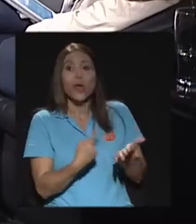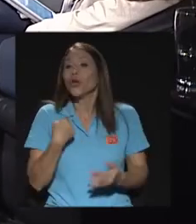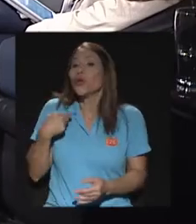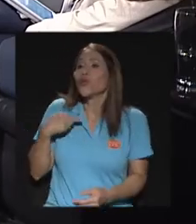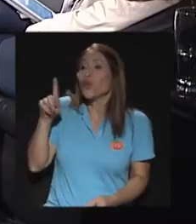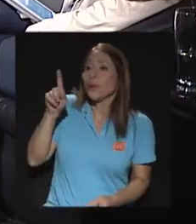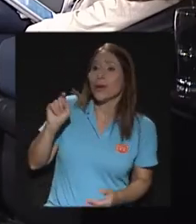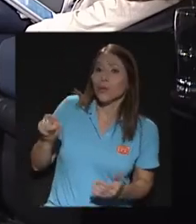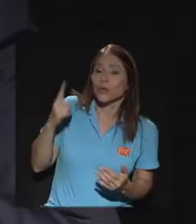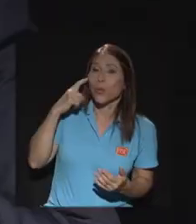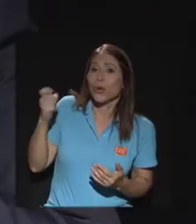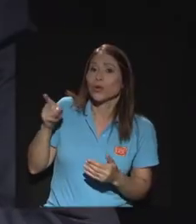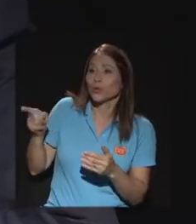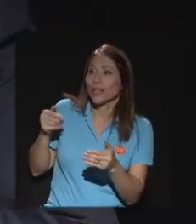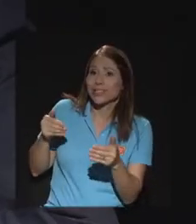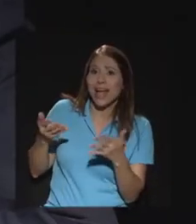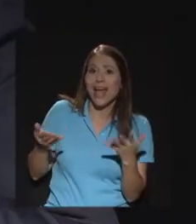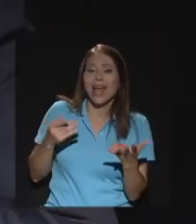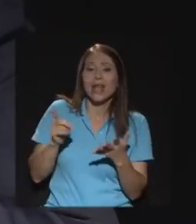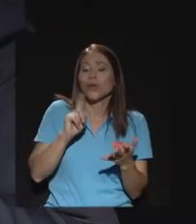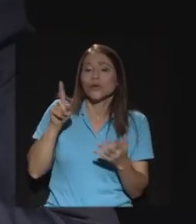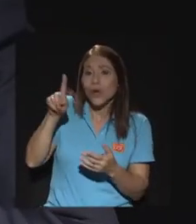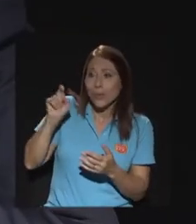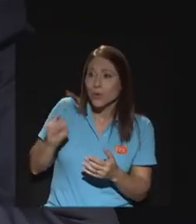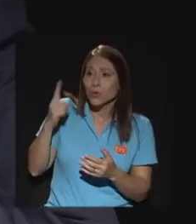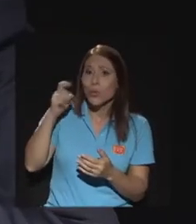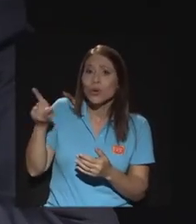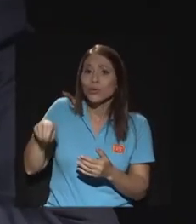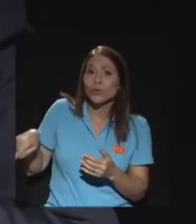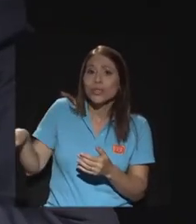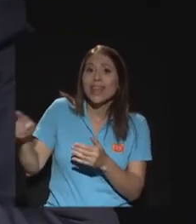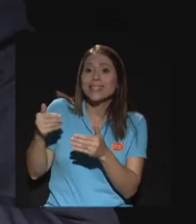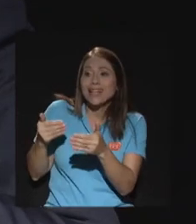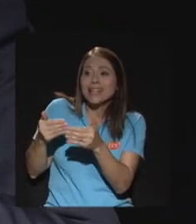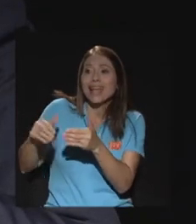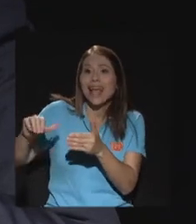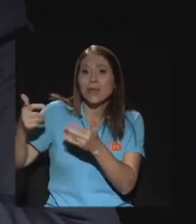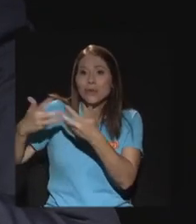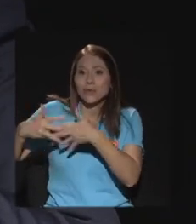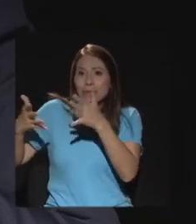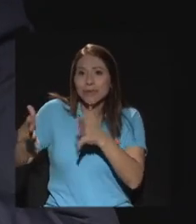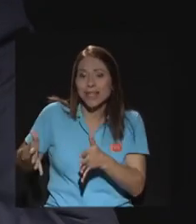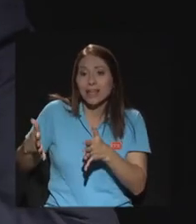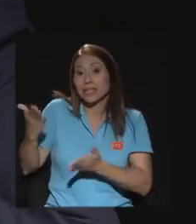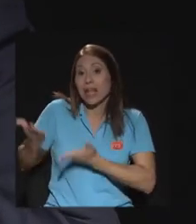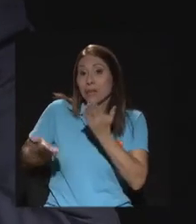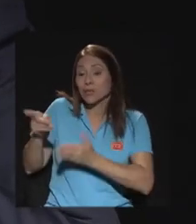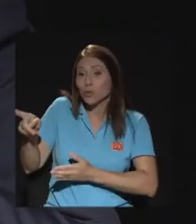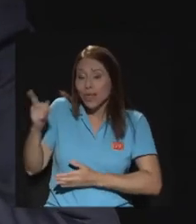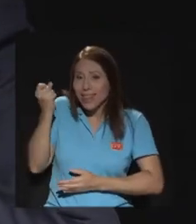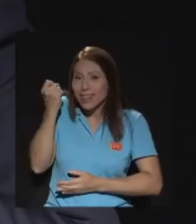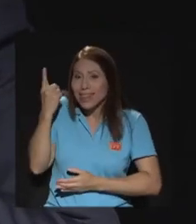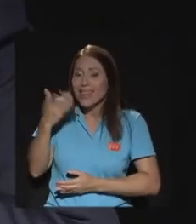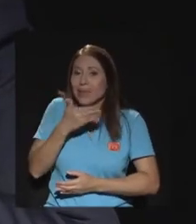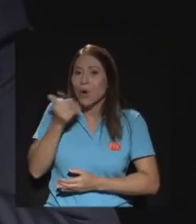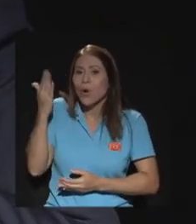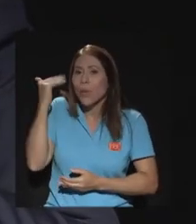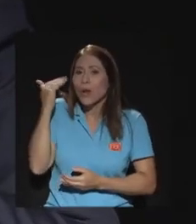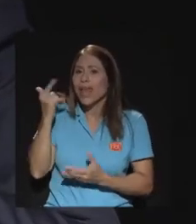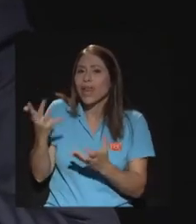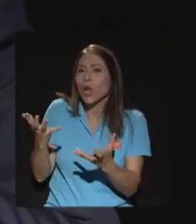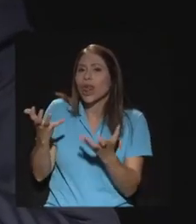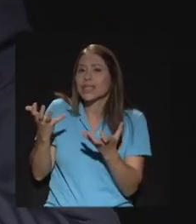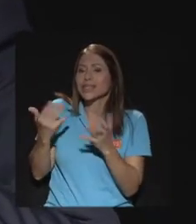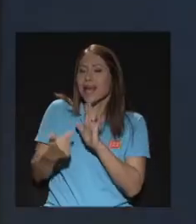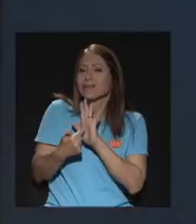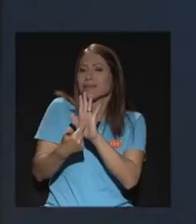Y voy a participar. Le pregunto porque usted está cerca de ellos y seguramente debe entender mejor por qué no lo desean hacer